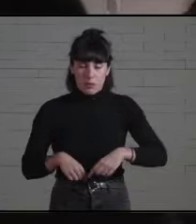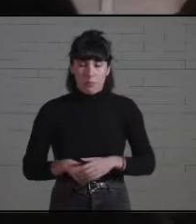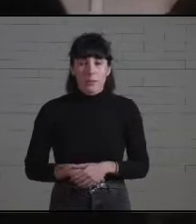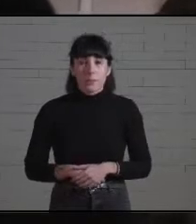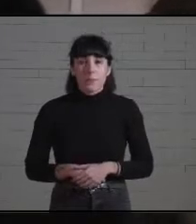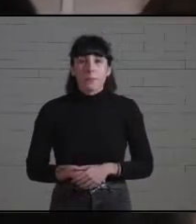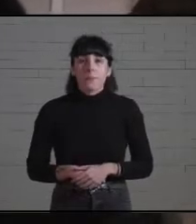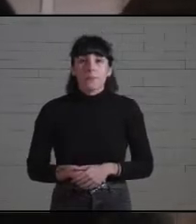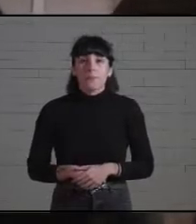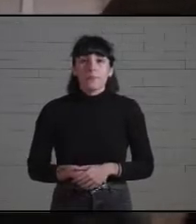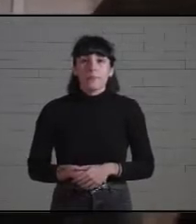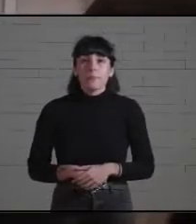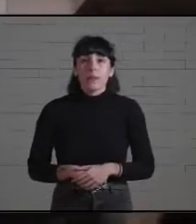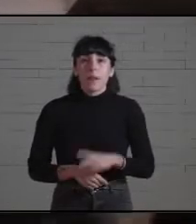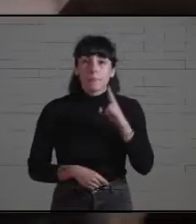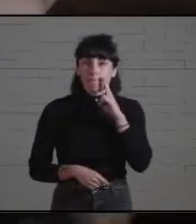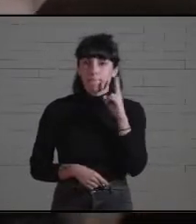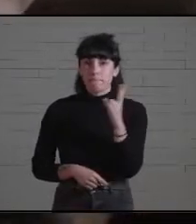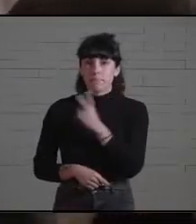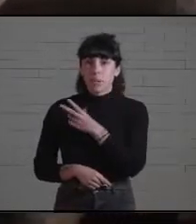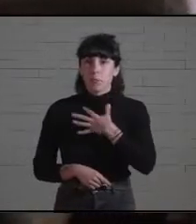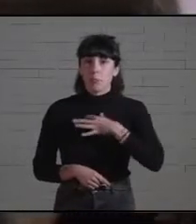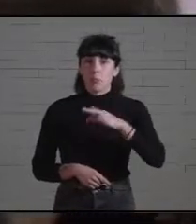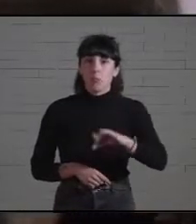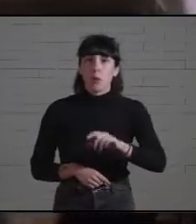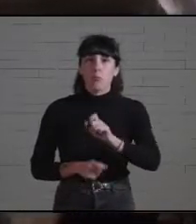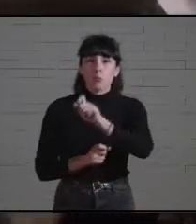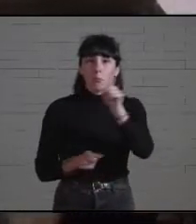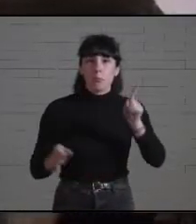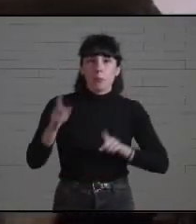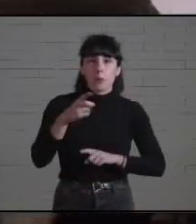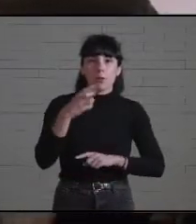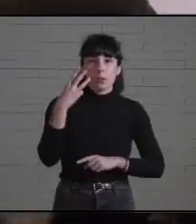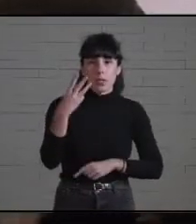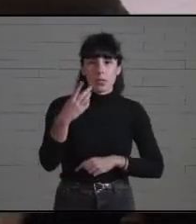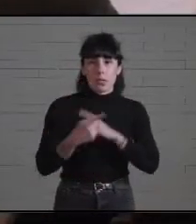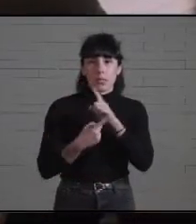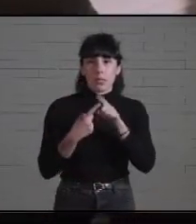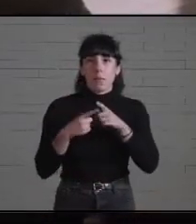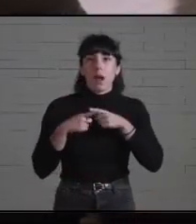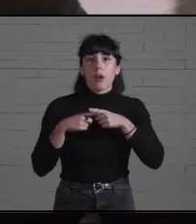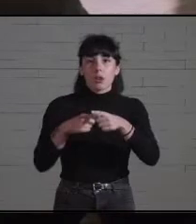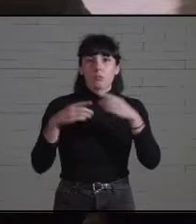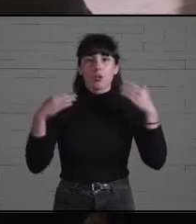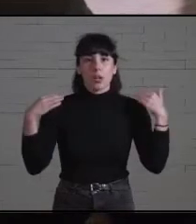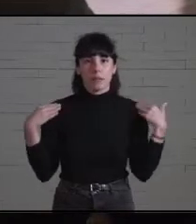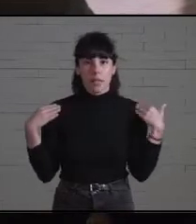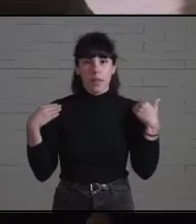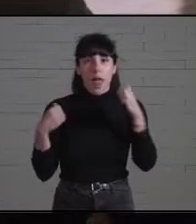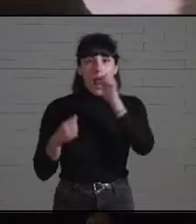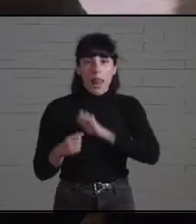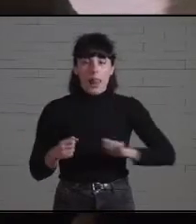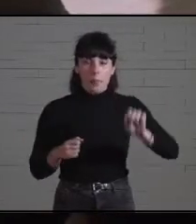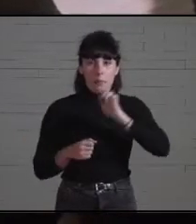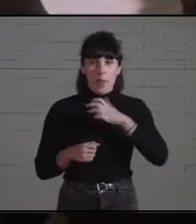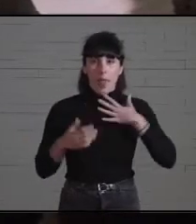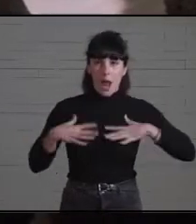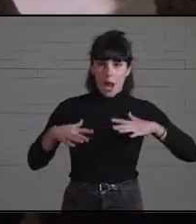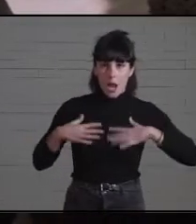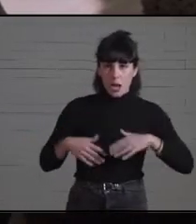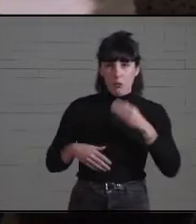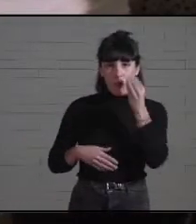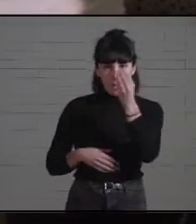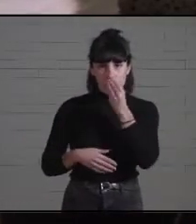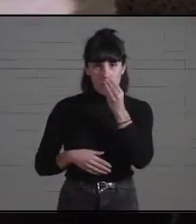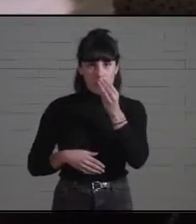tenemos 3 preguntas sobre la corresponsabilidad en las tareas domésticas, limpieza, ropa y comida. Cuidado de menores